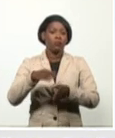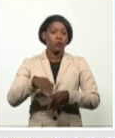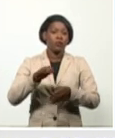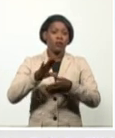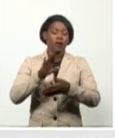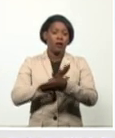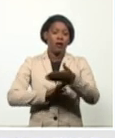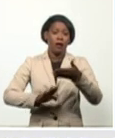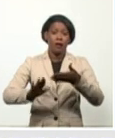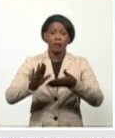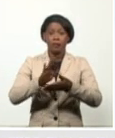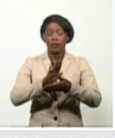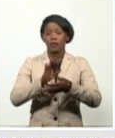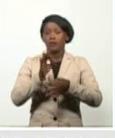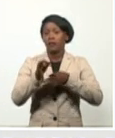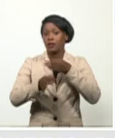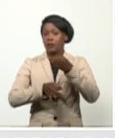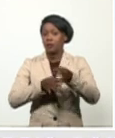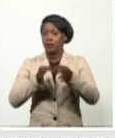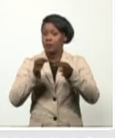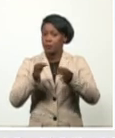Américas